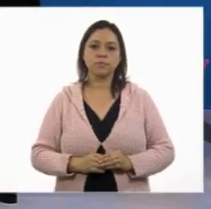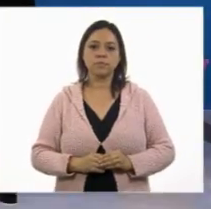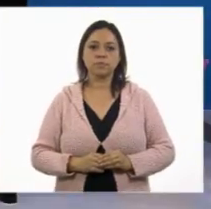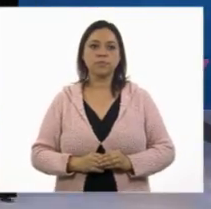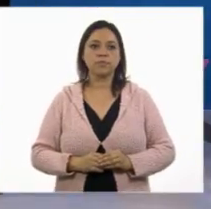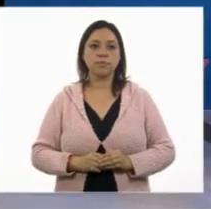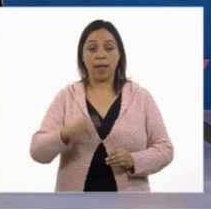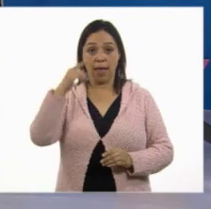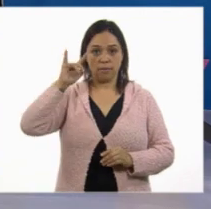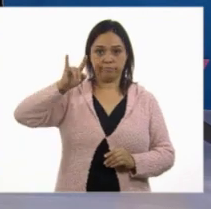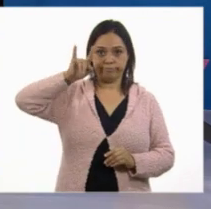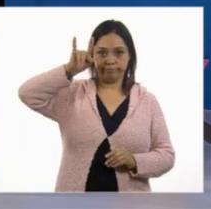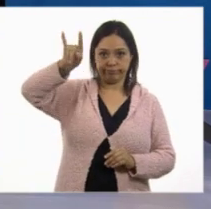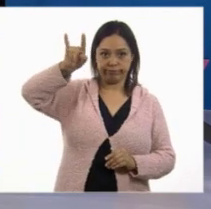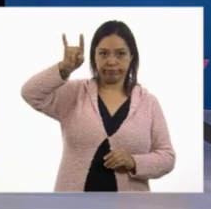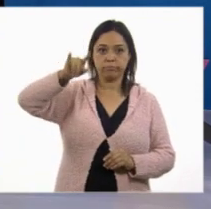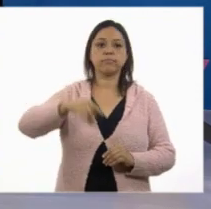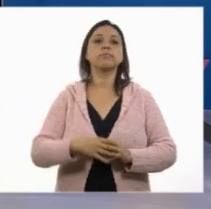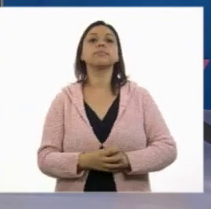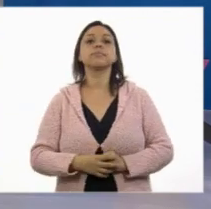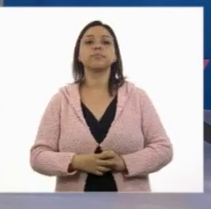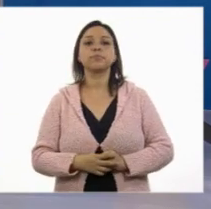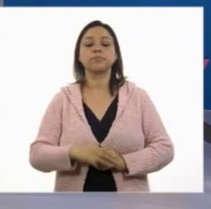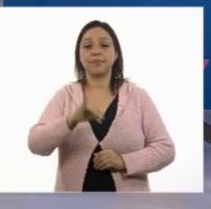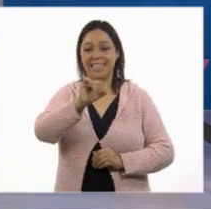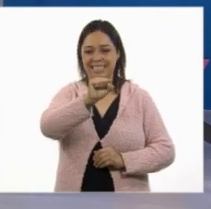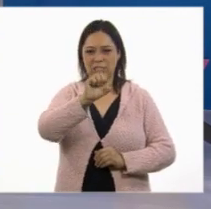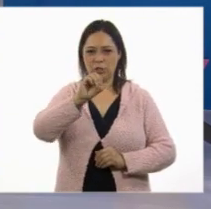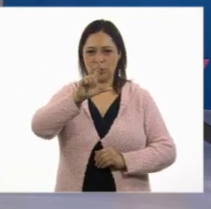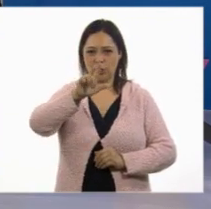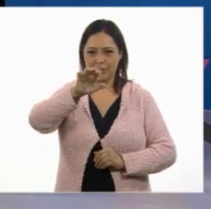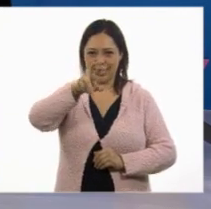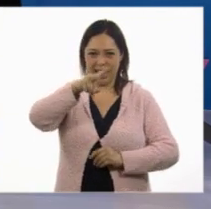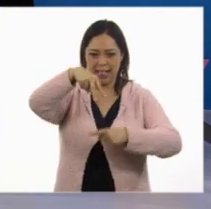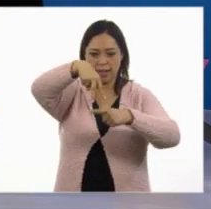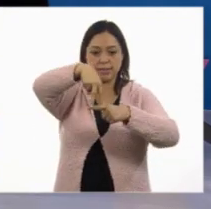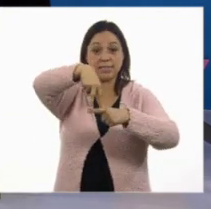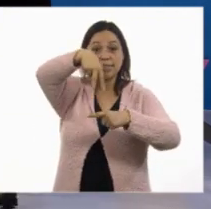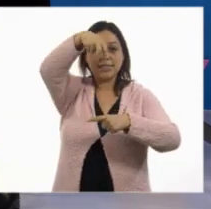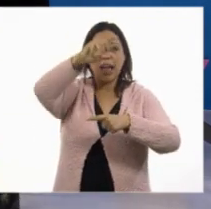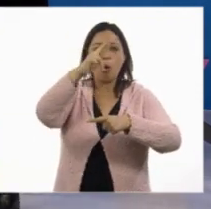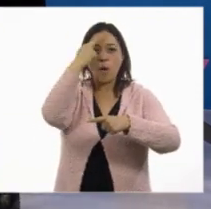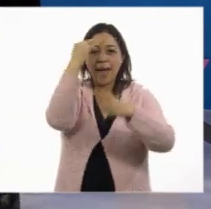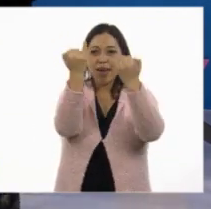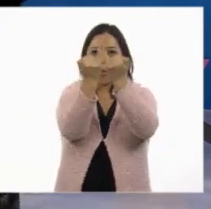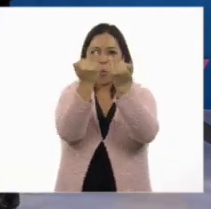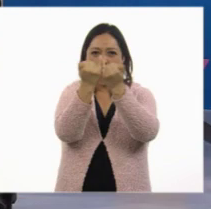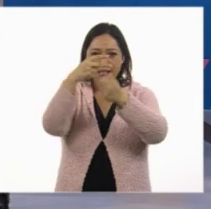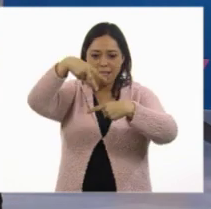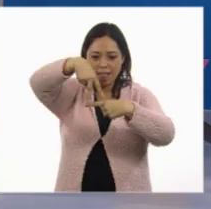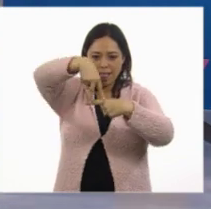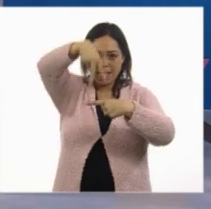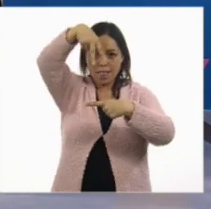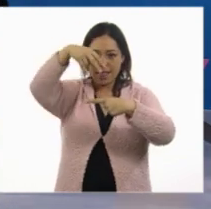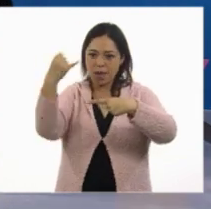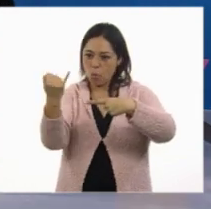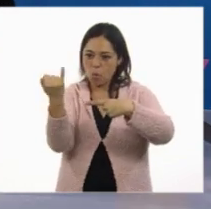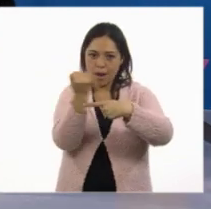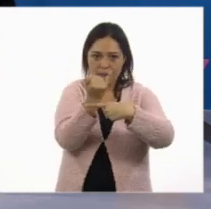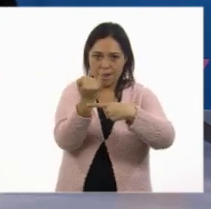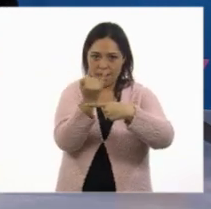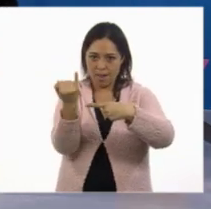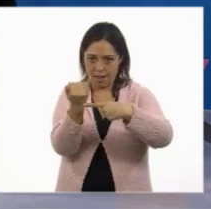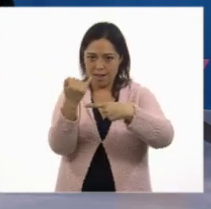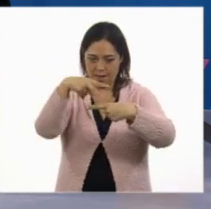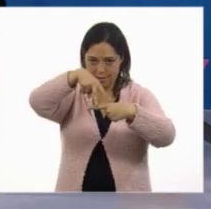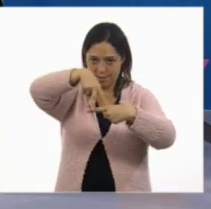Mira, aquí lo voy a poner. Triángulo isósceles. Recuerden que los isósceles tienen dos lados iguales. Este tiene dos lados